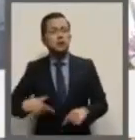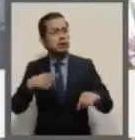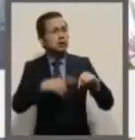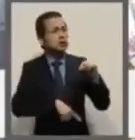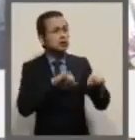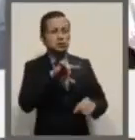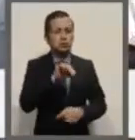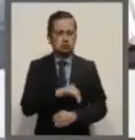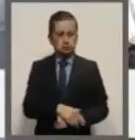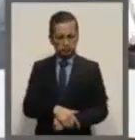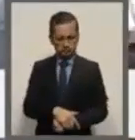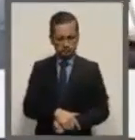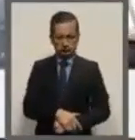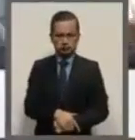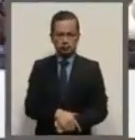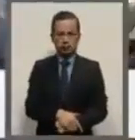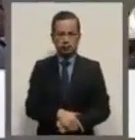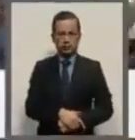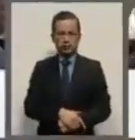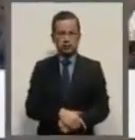Obrador.